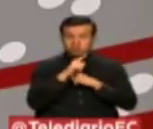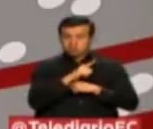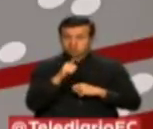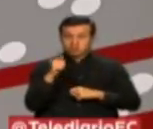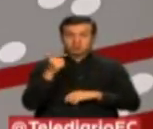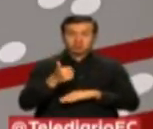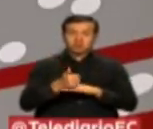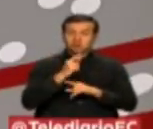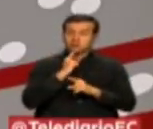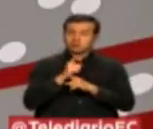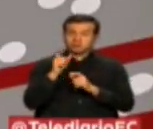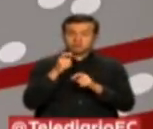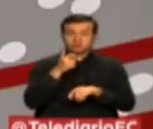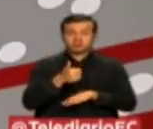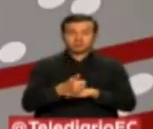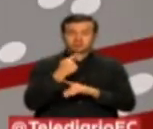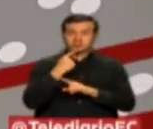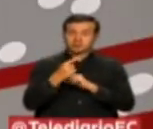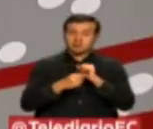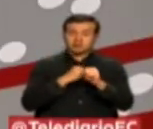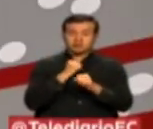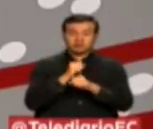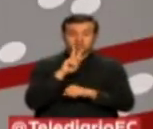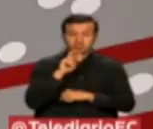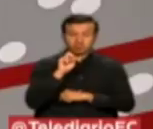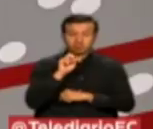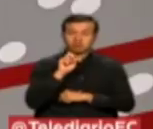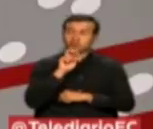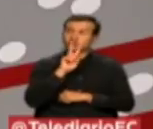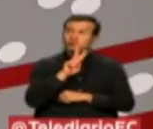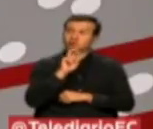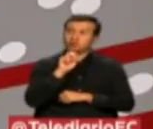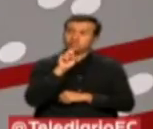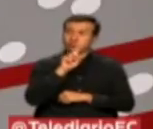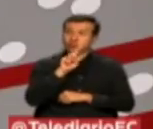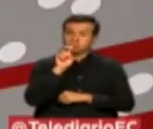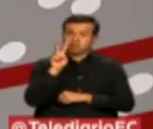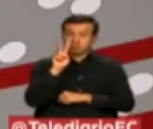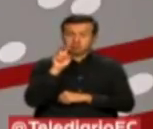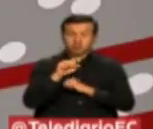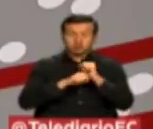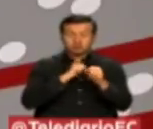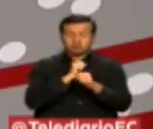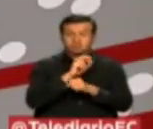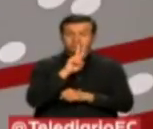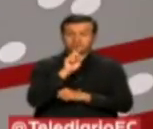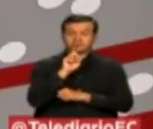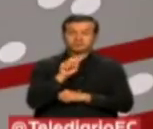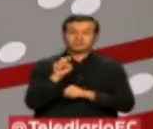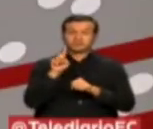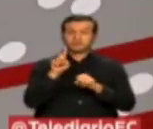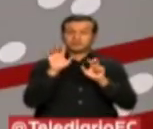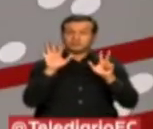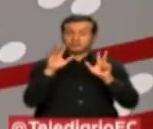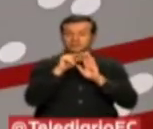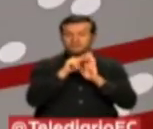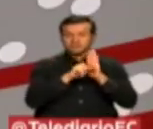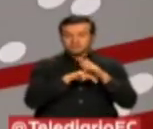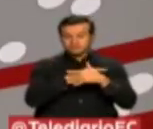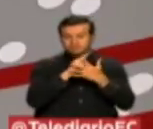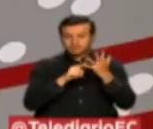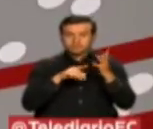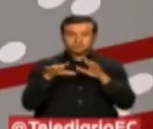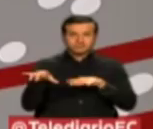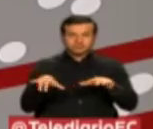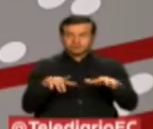Las autoridades han establecido desde el año 2012 y últimamente en el 2018 regulaciones y ordenanzas en